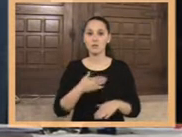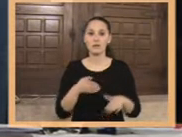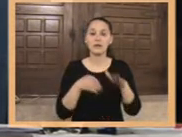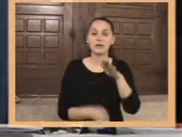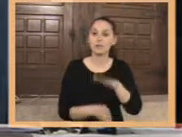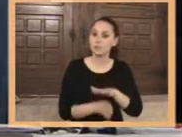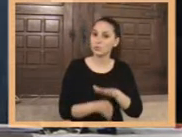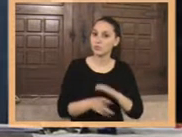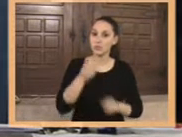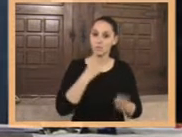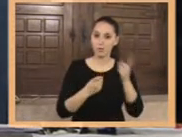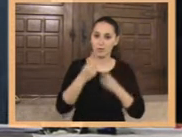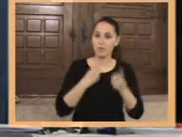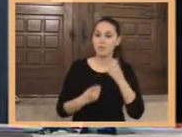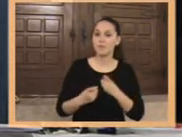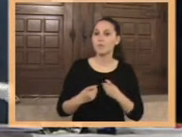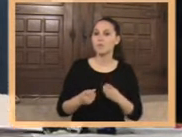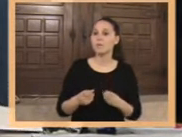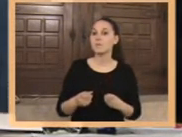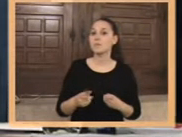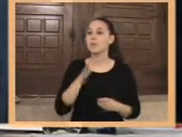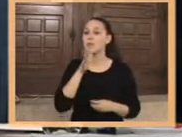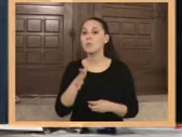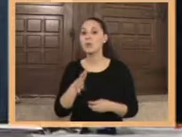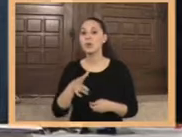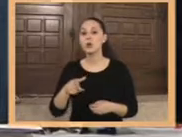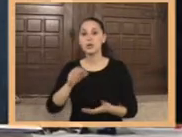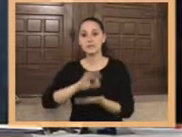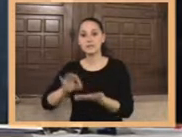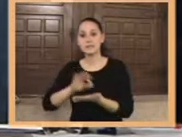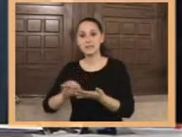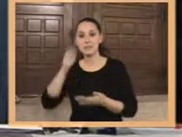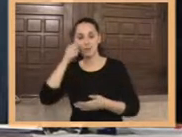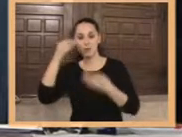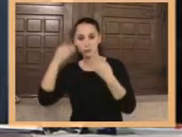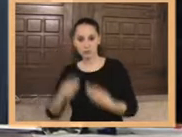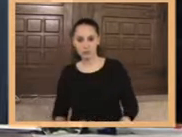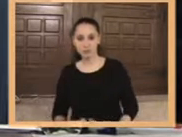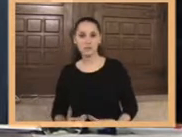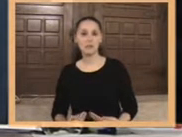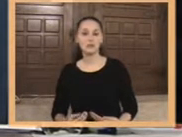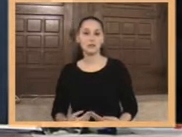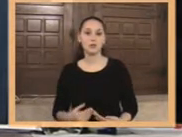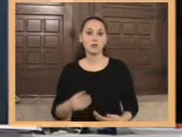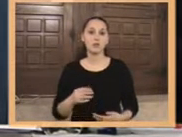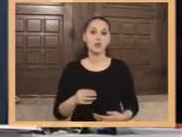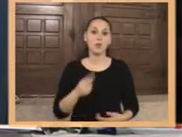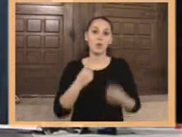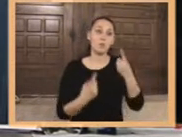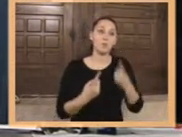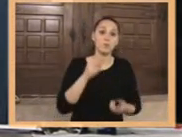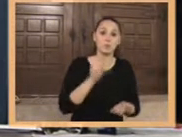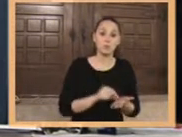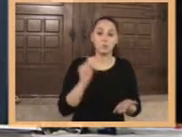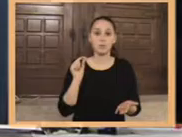informando que los bienes del Servicio Extremeño de Salud afectos a los servicios sanitarios, aunque puntualmente puedan ser utilizados en todo